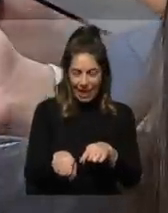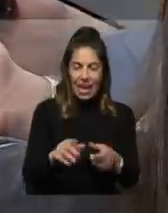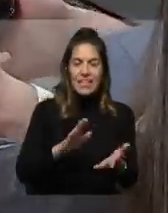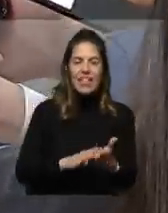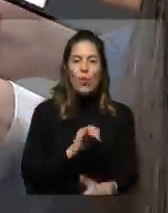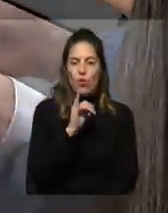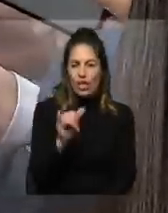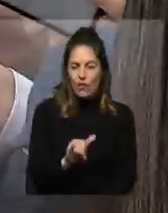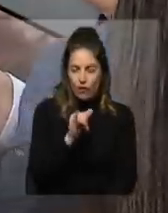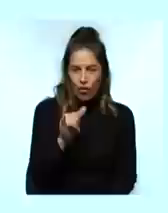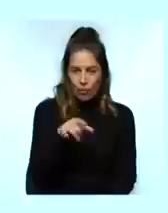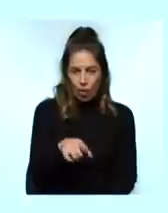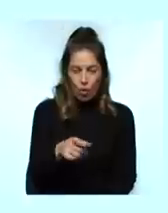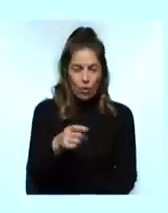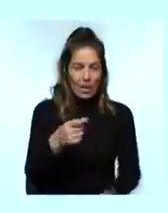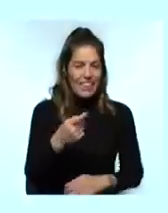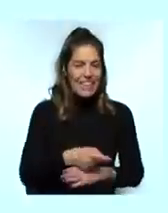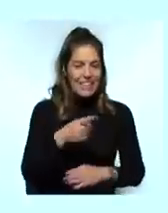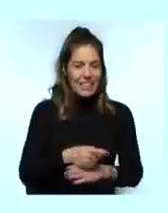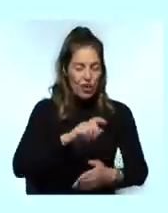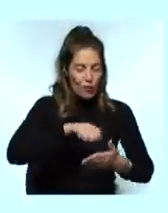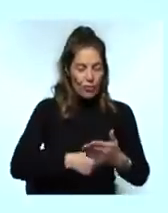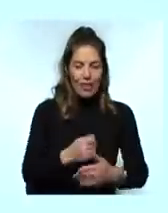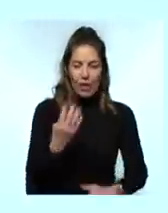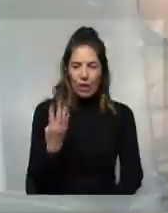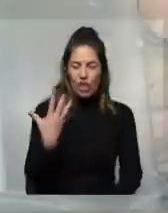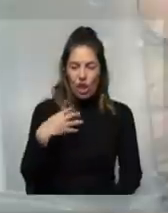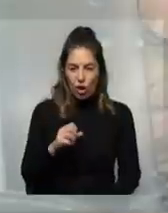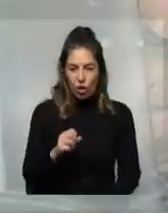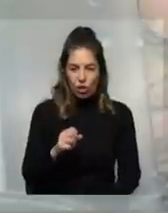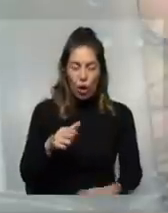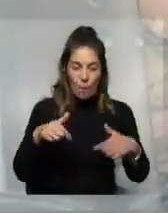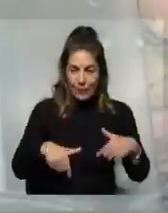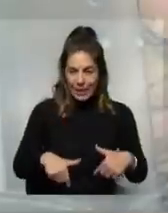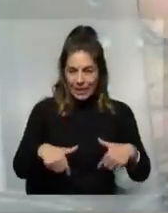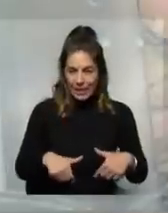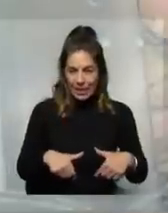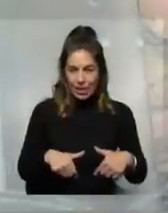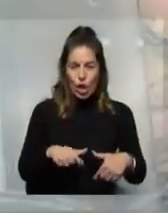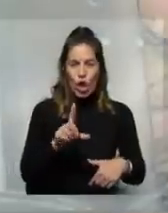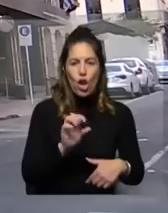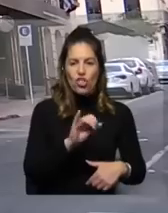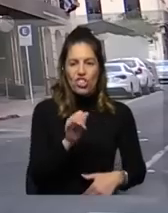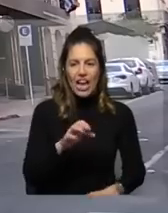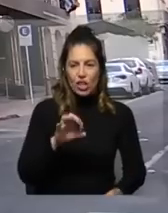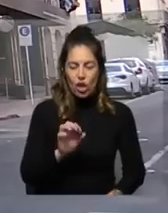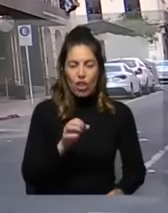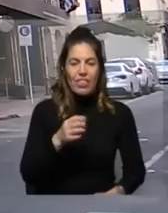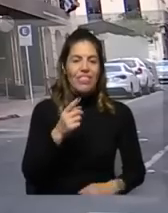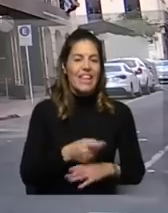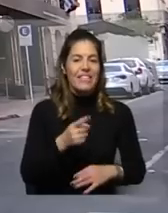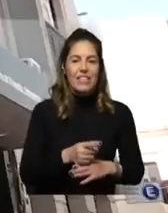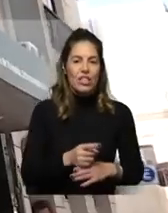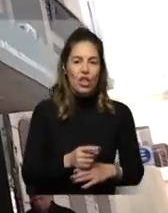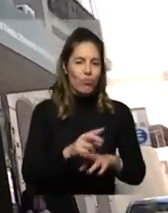informó el matutino del país una resolución firmada el pasado cuatro de agosto por el ministro Raúl Lozano definió dejar sin efecto la circular